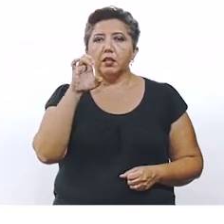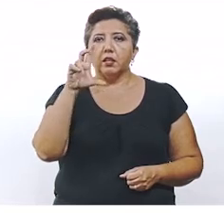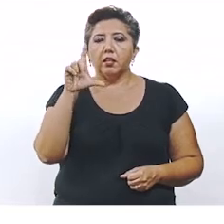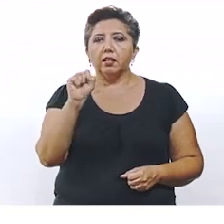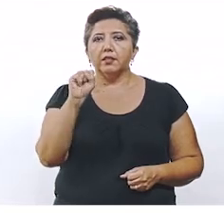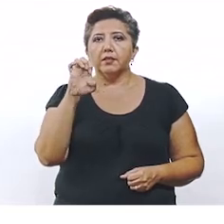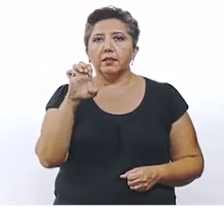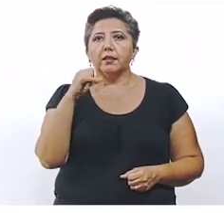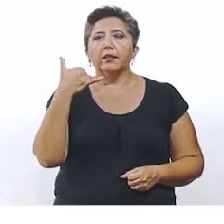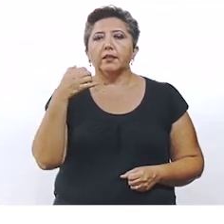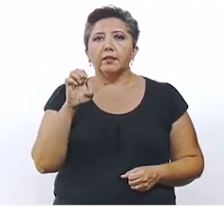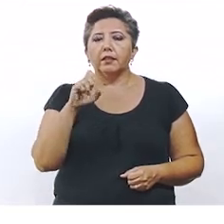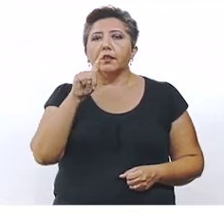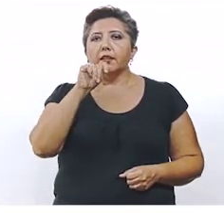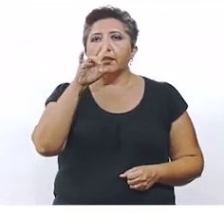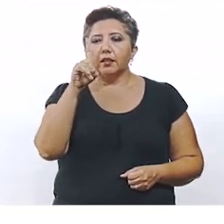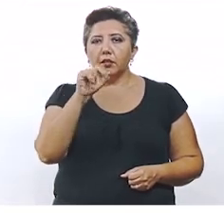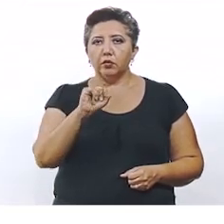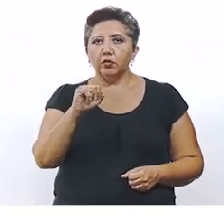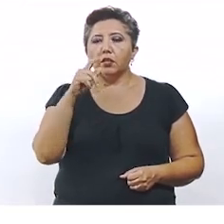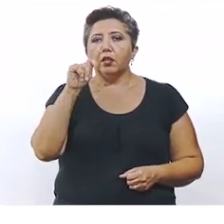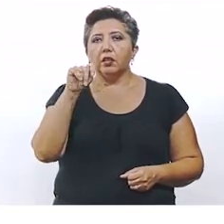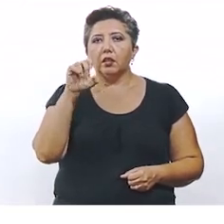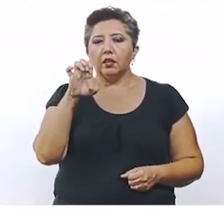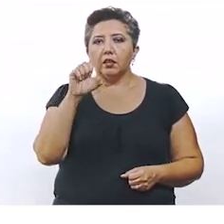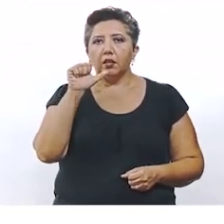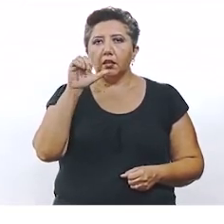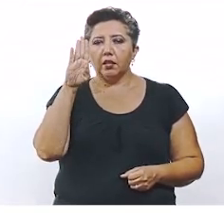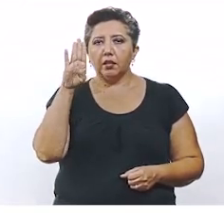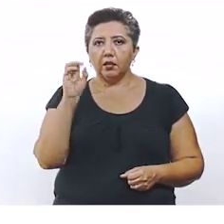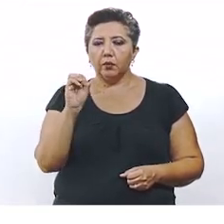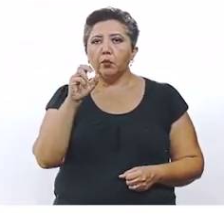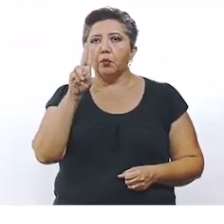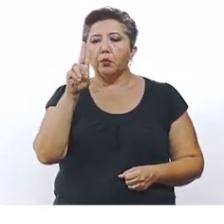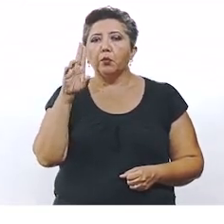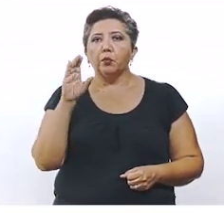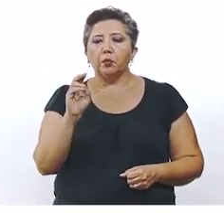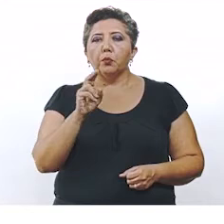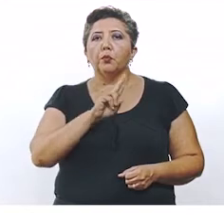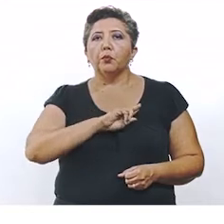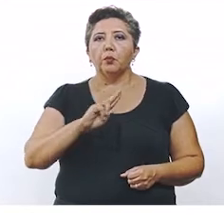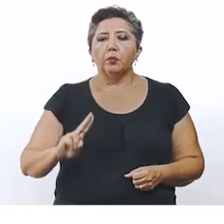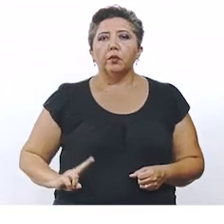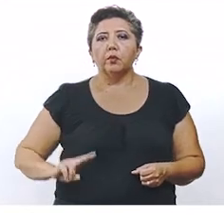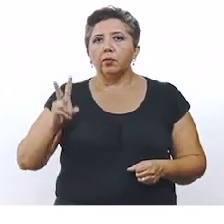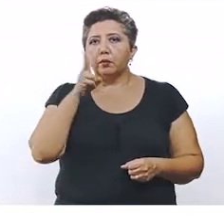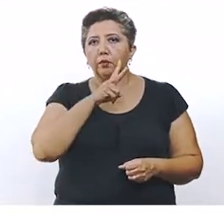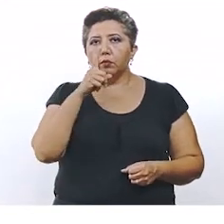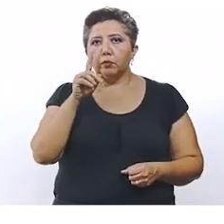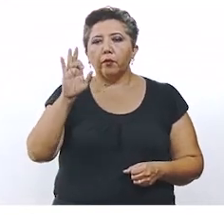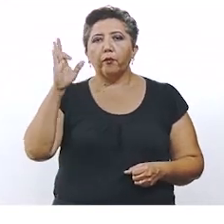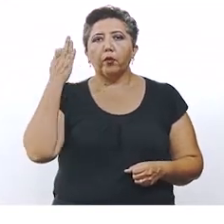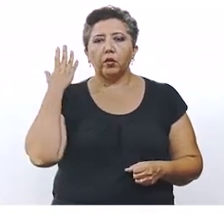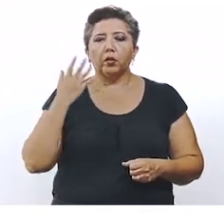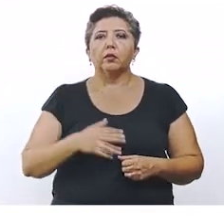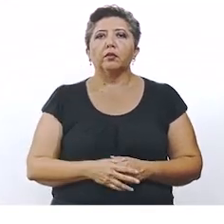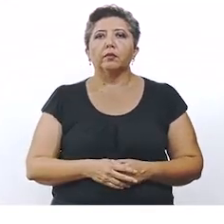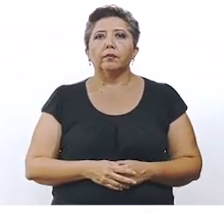Elena, Sellé, Sinanché, Tatsiú, Teabo, Tetis, Tixcocob, Ucú, Humán y Valladolid, y 1